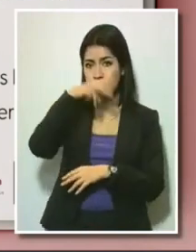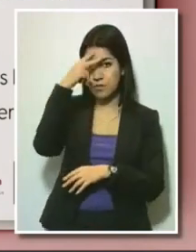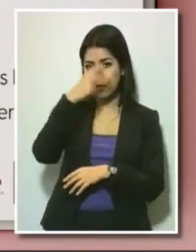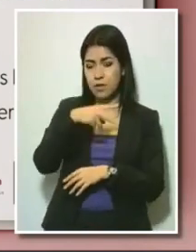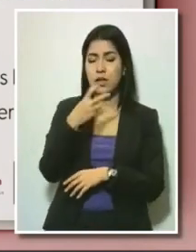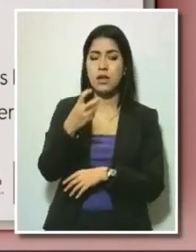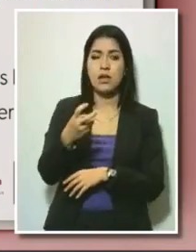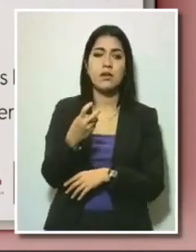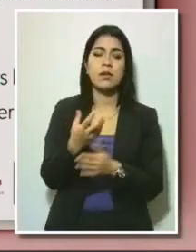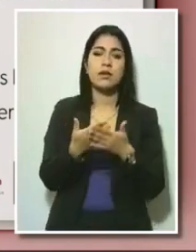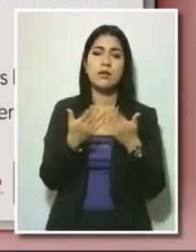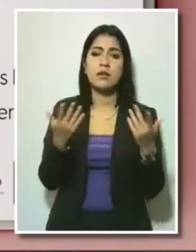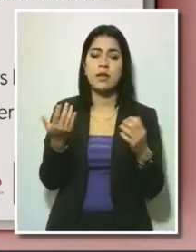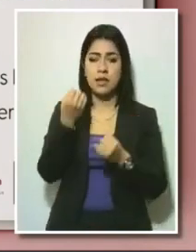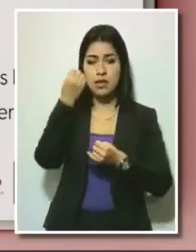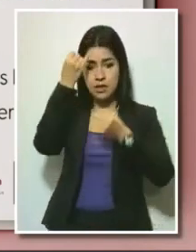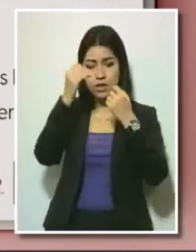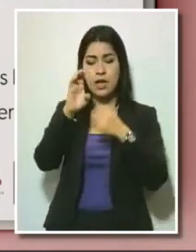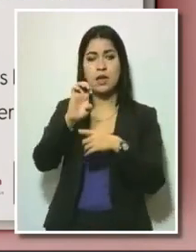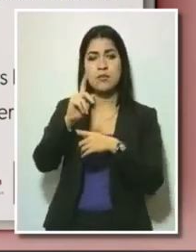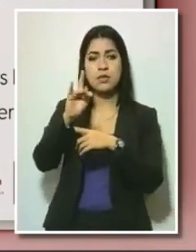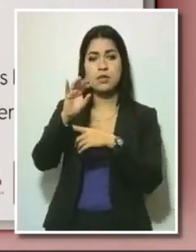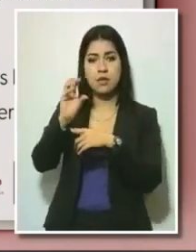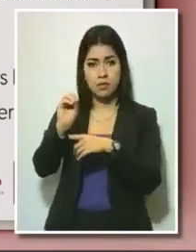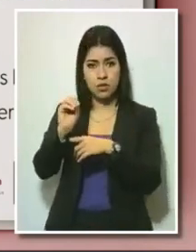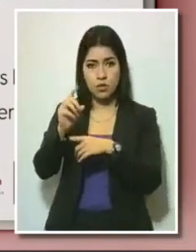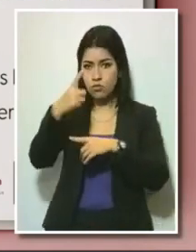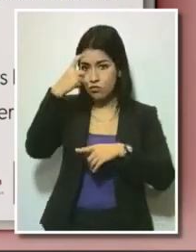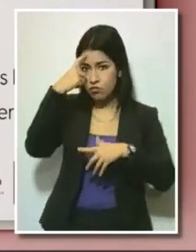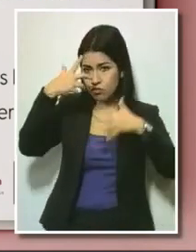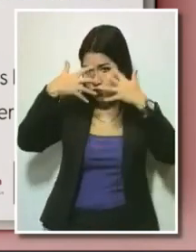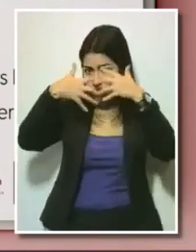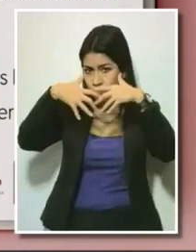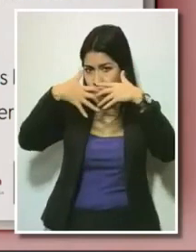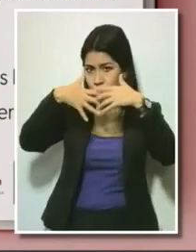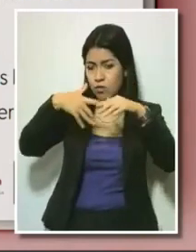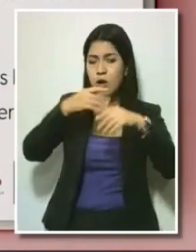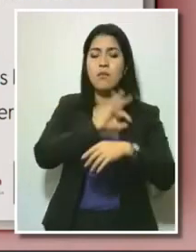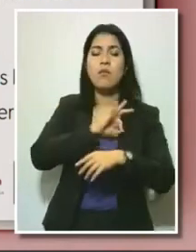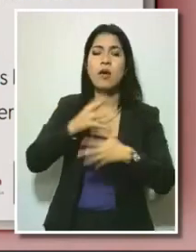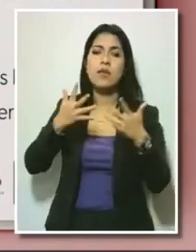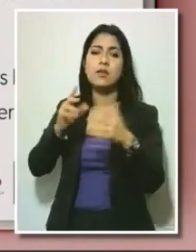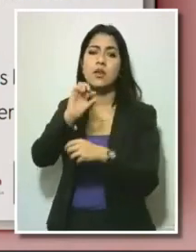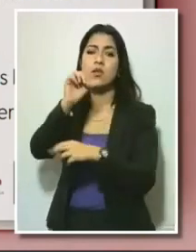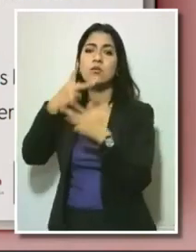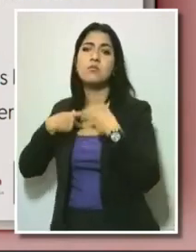todo paradigma epistémico cognitivo genera posibilidades de debate,